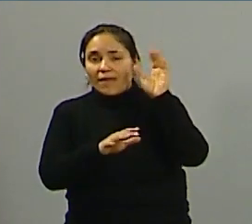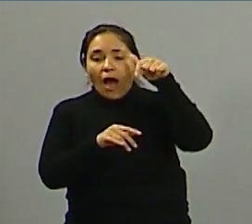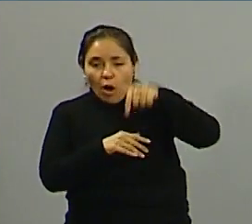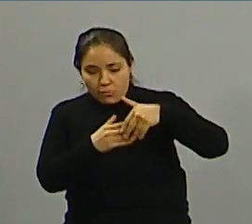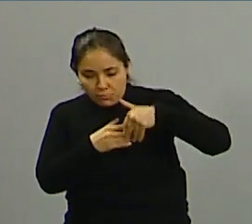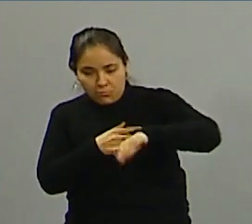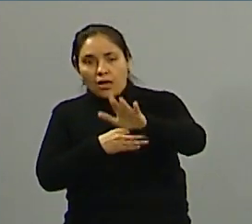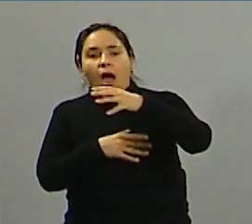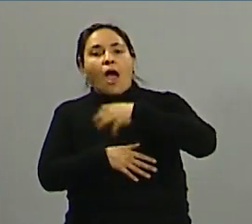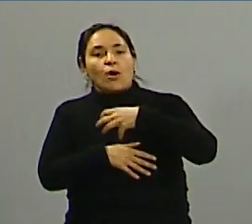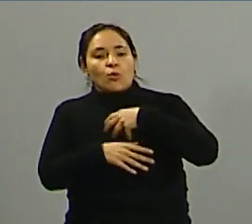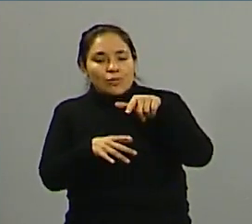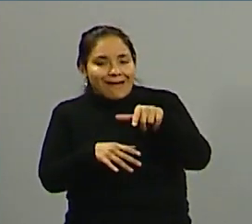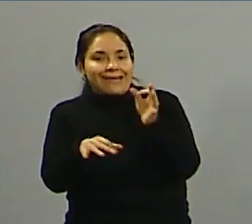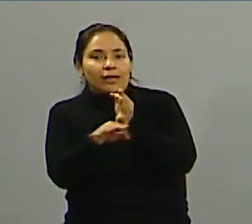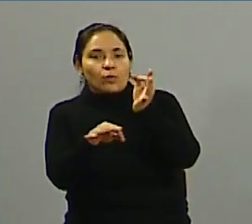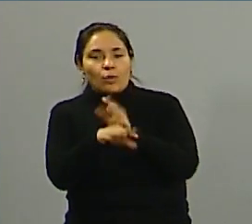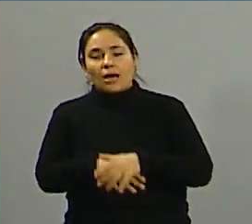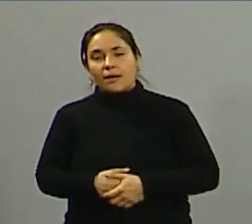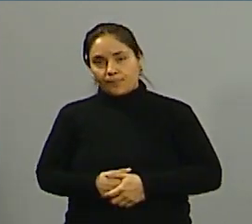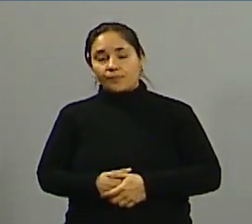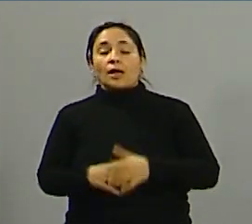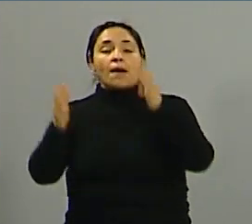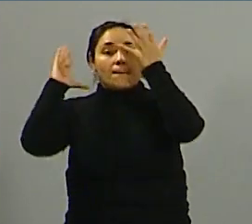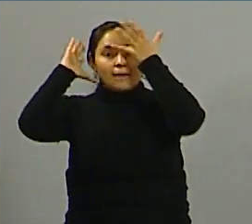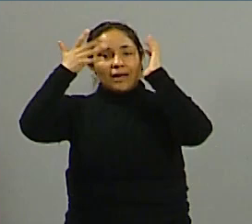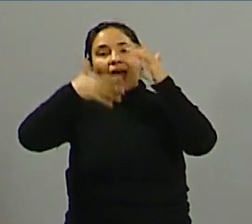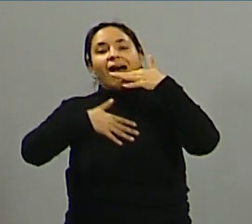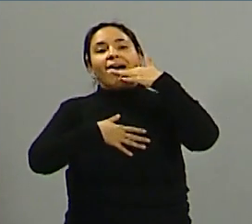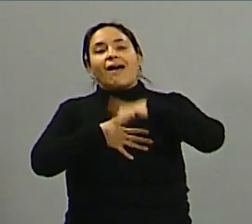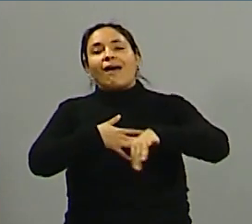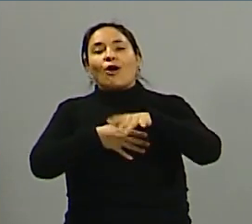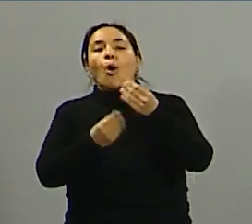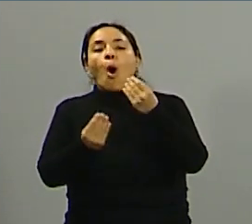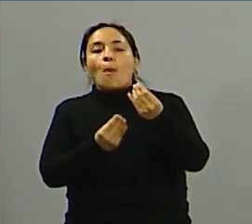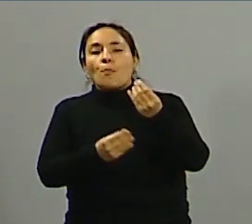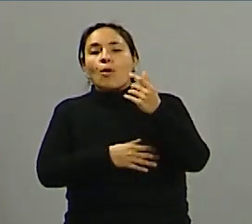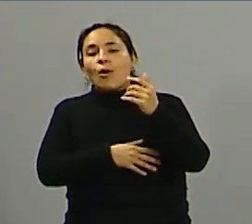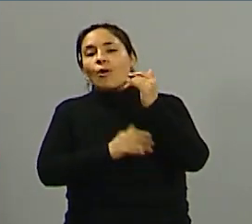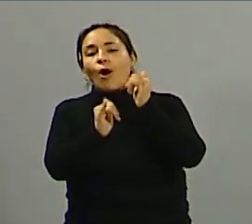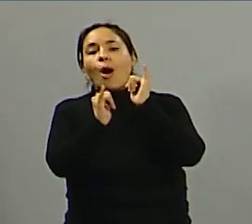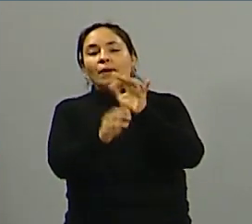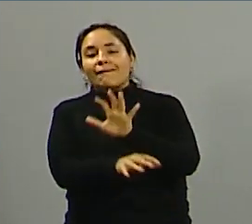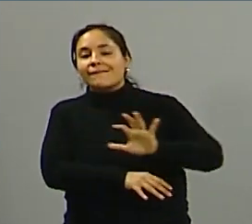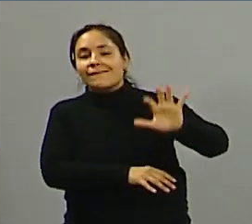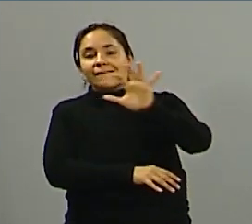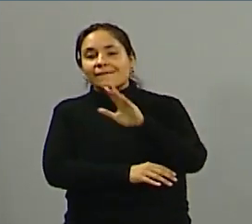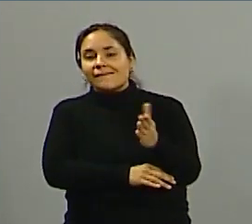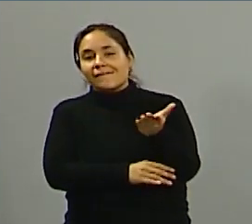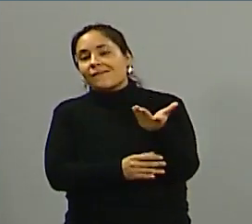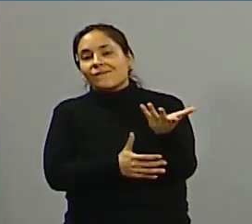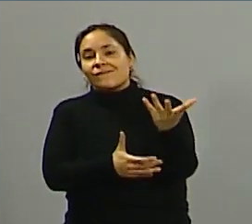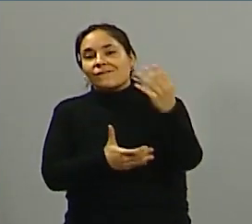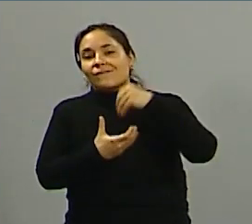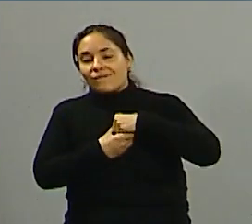lo decíamos recién, Milei entendió cómo tenía que ir para captar a los jóvenes. El tema es cómo nosotros, y a